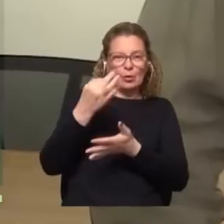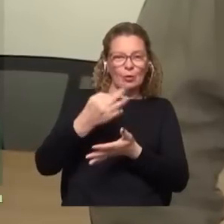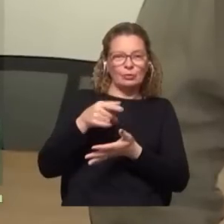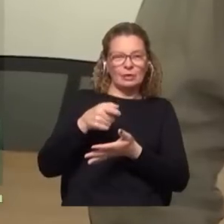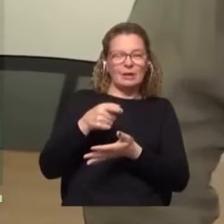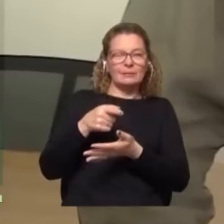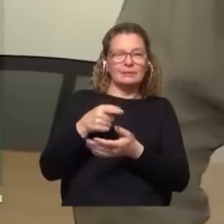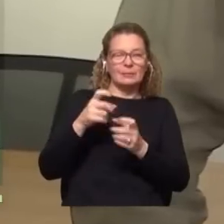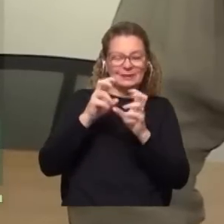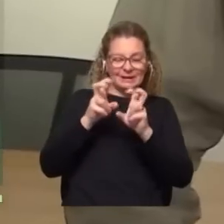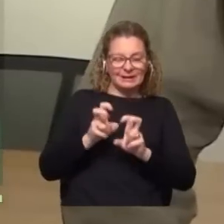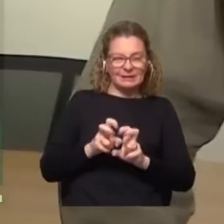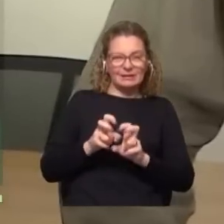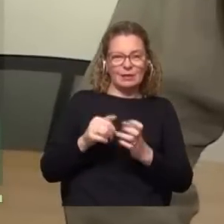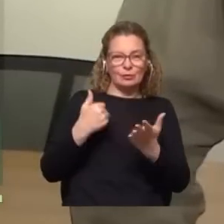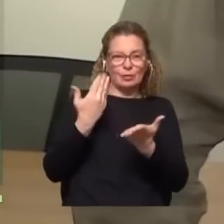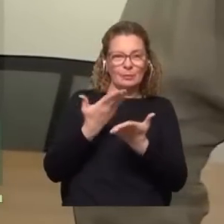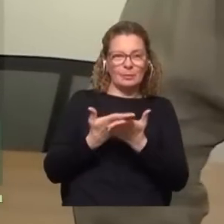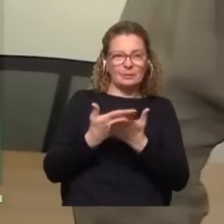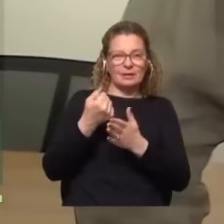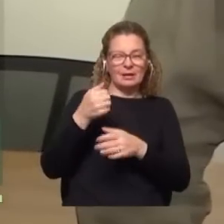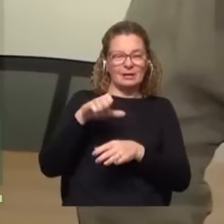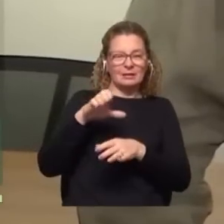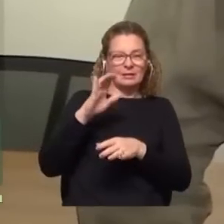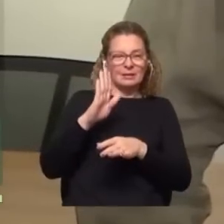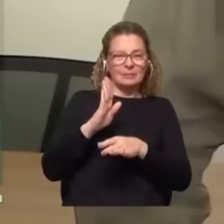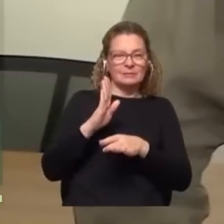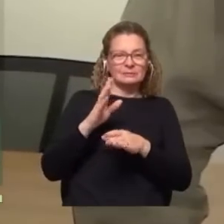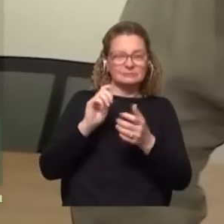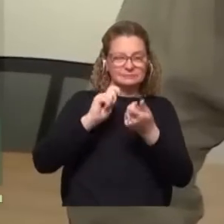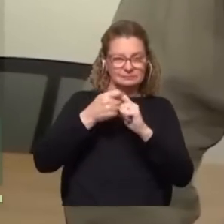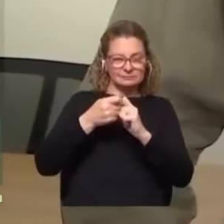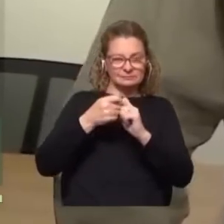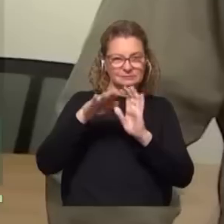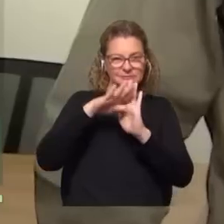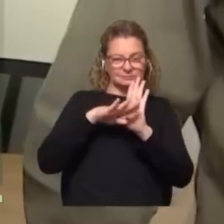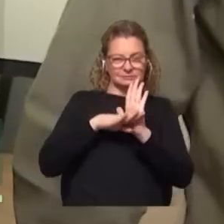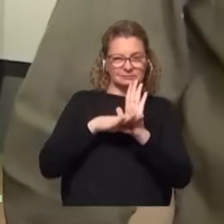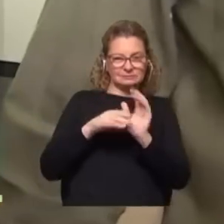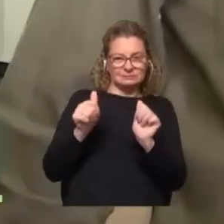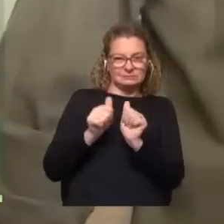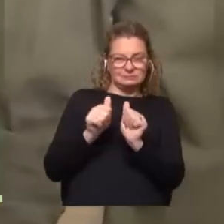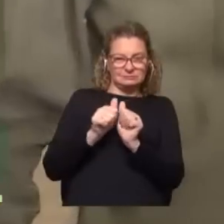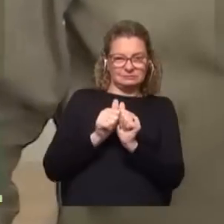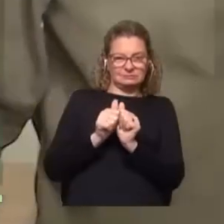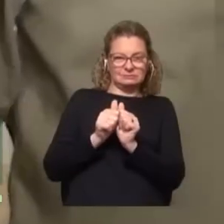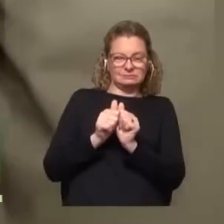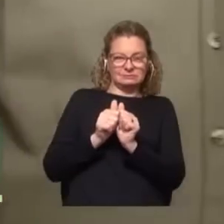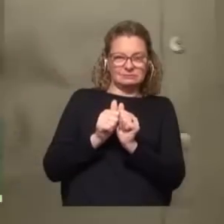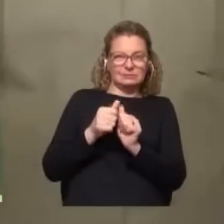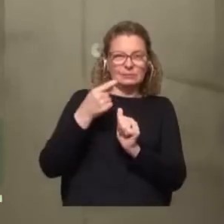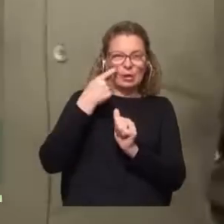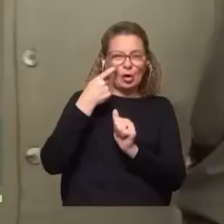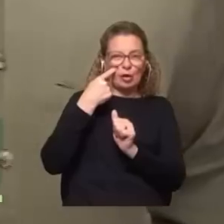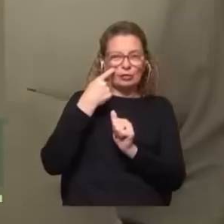estar analizando la propuesta de la anep en torno a los cambios de la currícula estamos con los colegas aquí para estar bueno conociendo